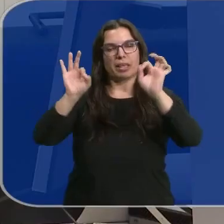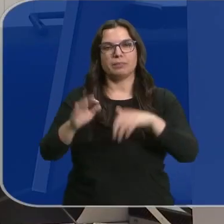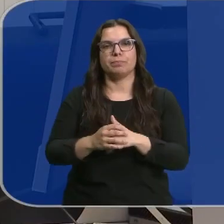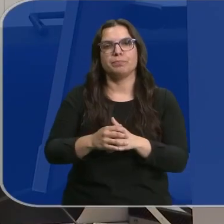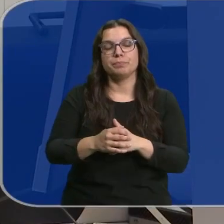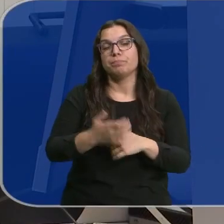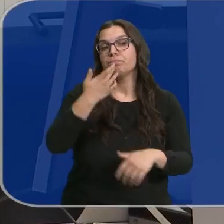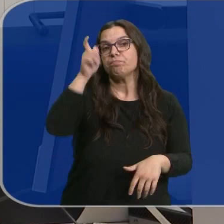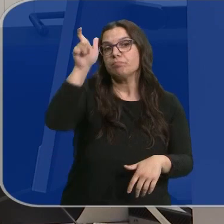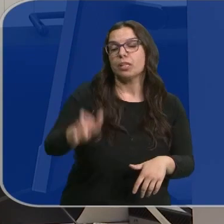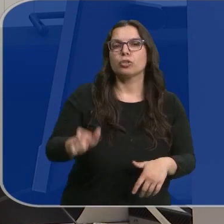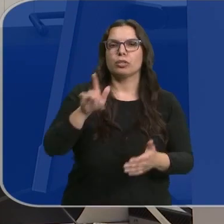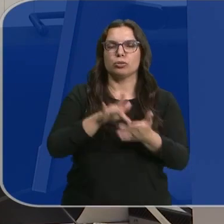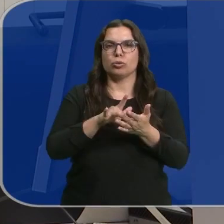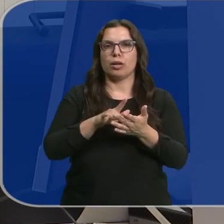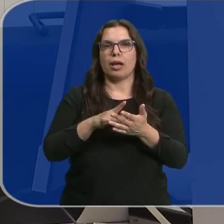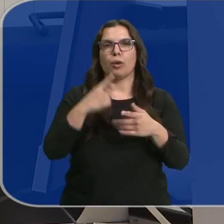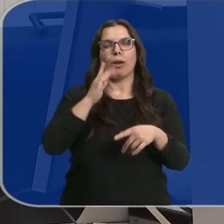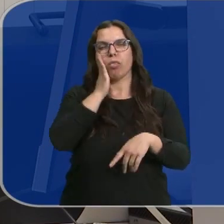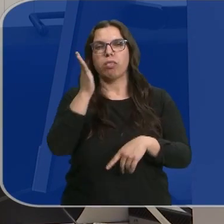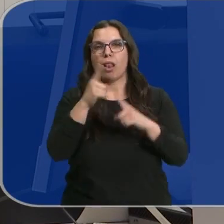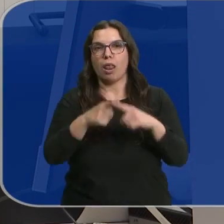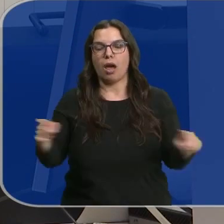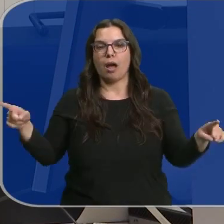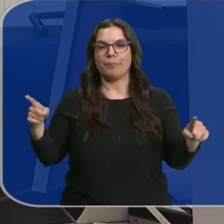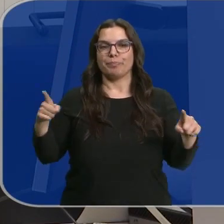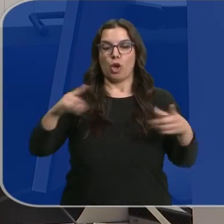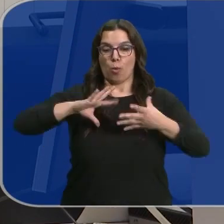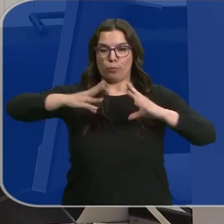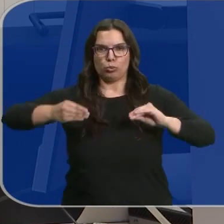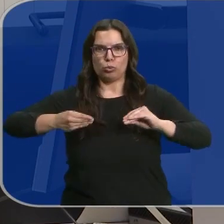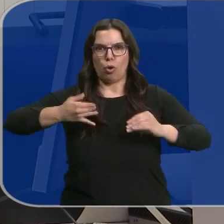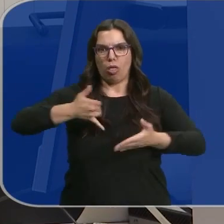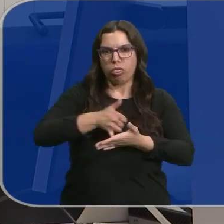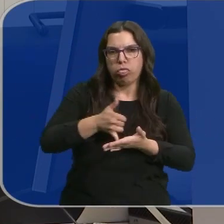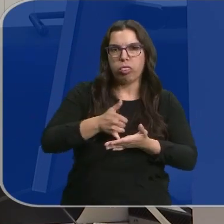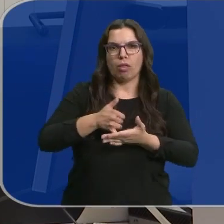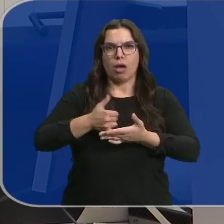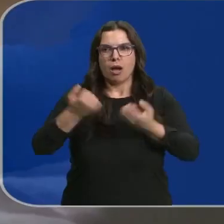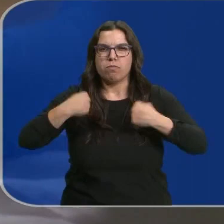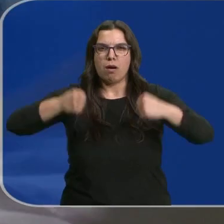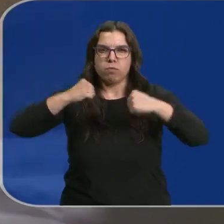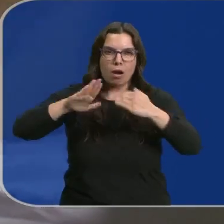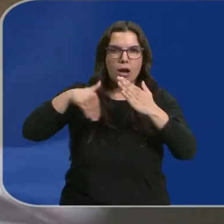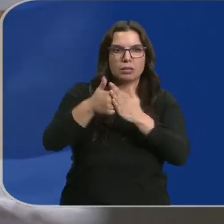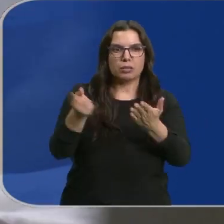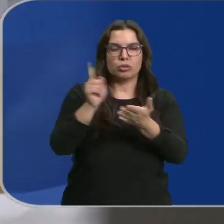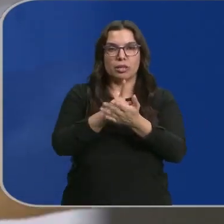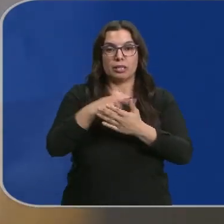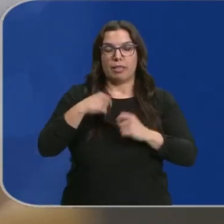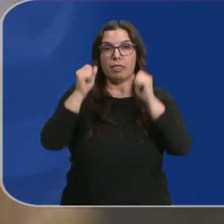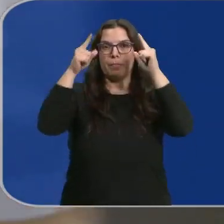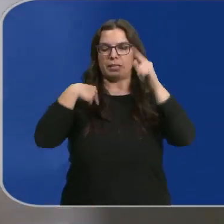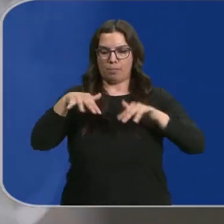Porque cuando un paciente pasa tanto tiempo sedado, pues pierde toda la masa muscular y luego hasta que la recupera tarda mucho. Despertarse y ver que no se